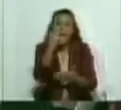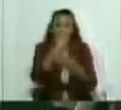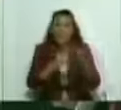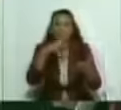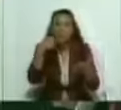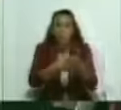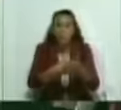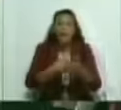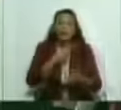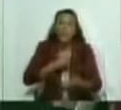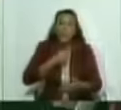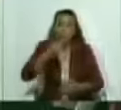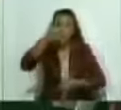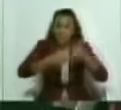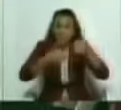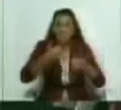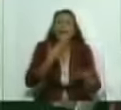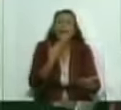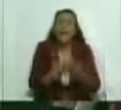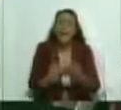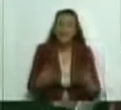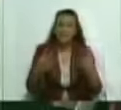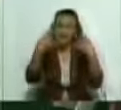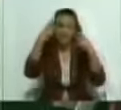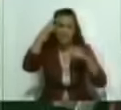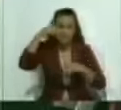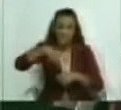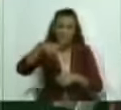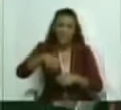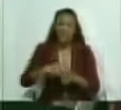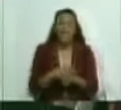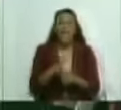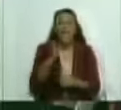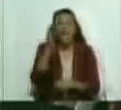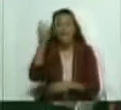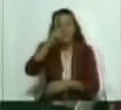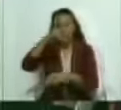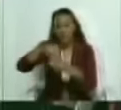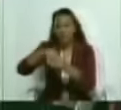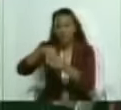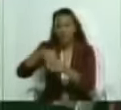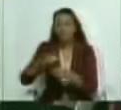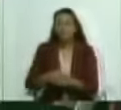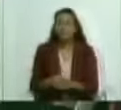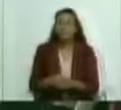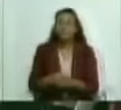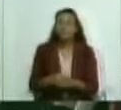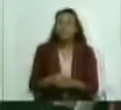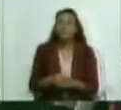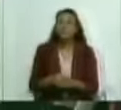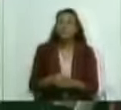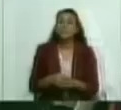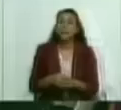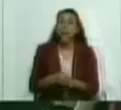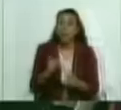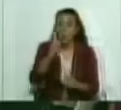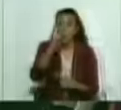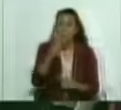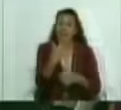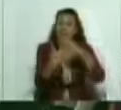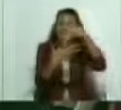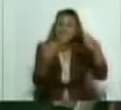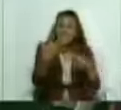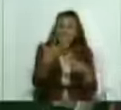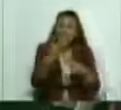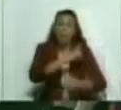a su candidato. Muchas gracias por estar aquí en el Consejo Nacional Electoral, uno de los cinco poderes